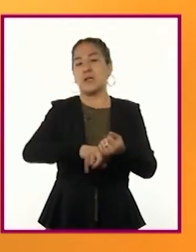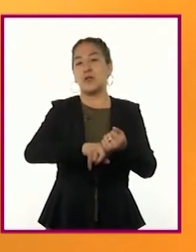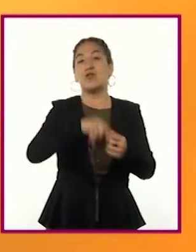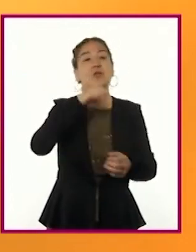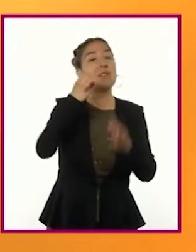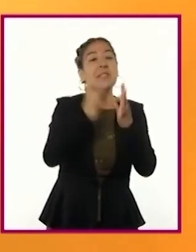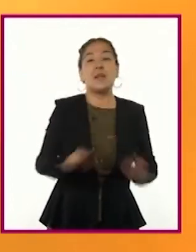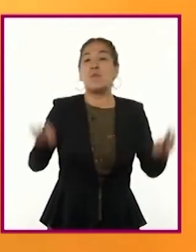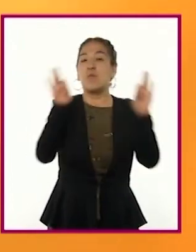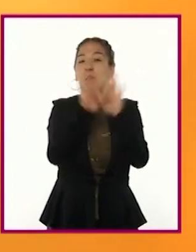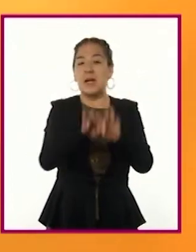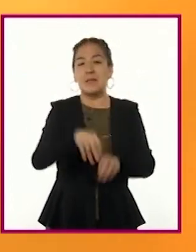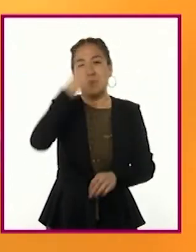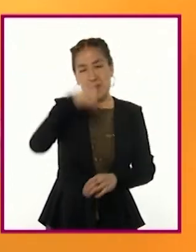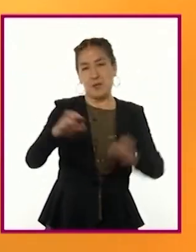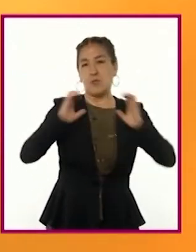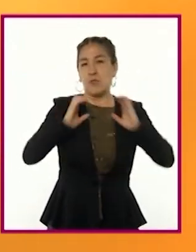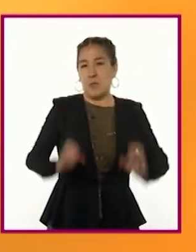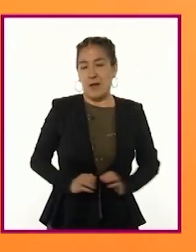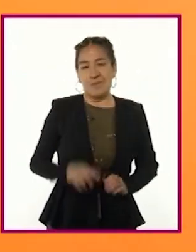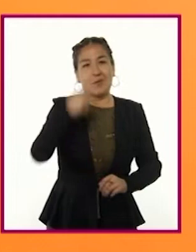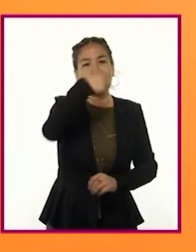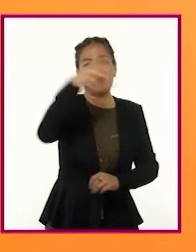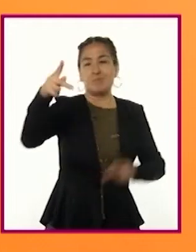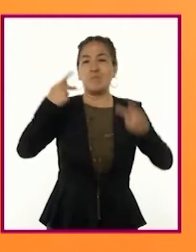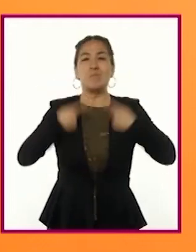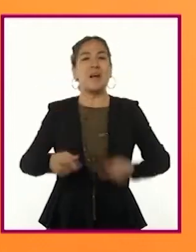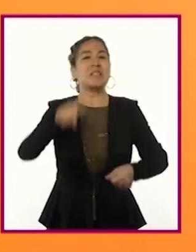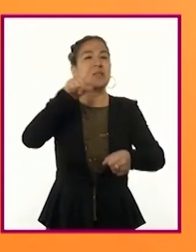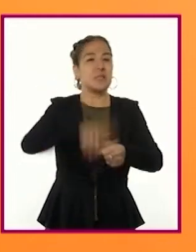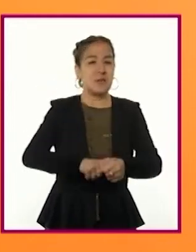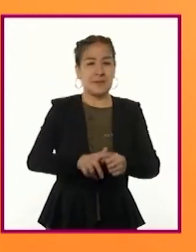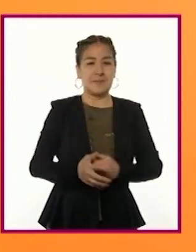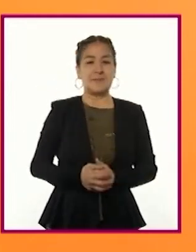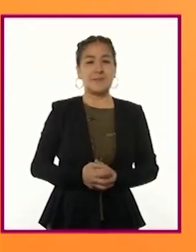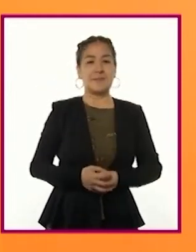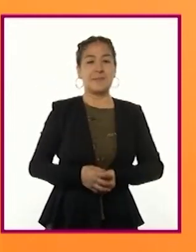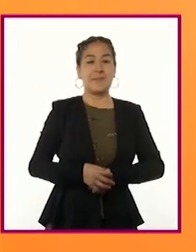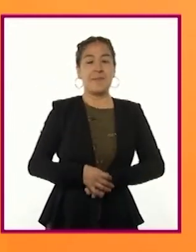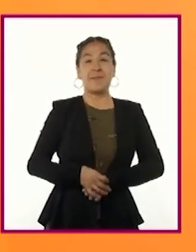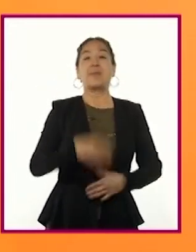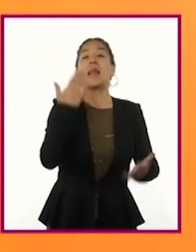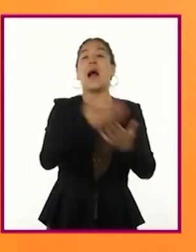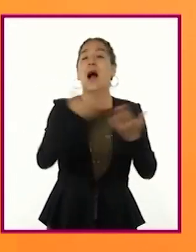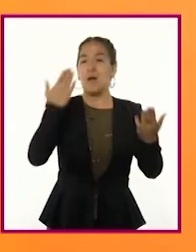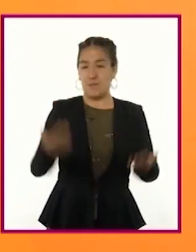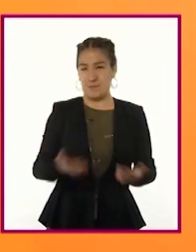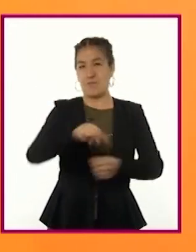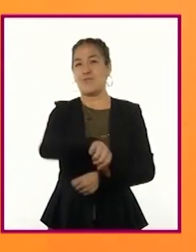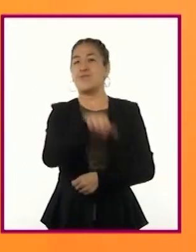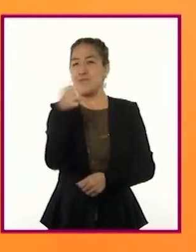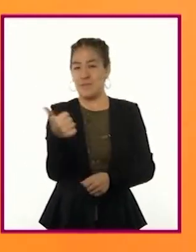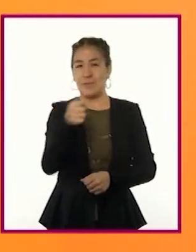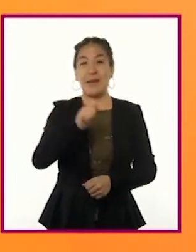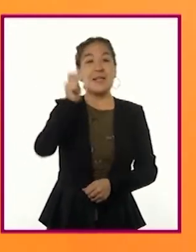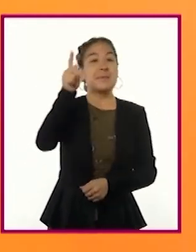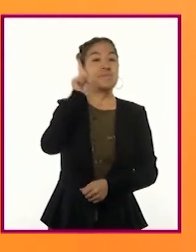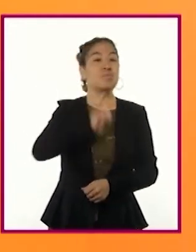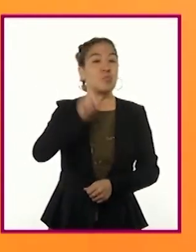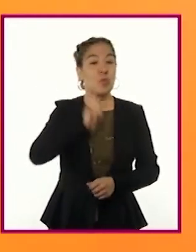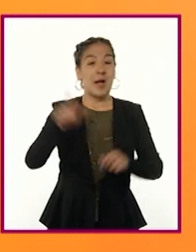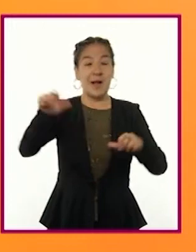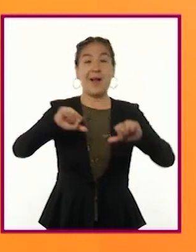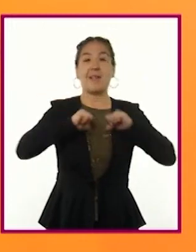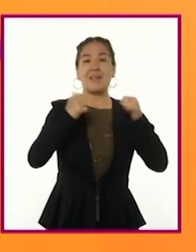parte fundamental de nuestro ser como personas. Ahora el siguiente mensaje viene de un adolescente